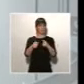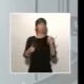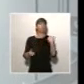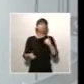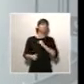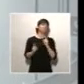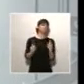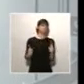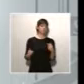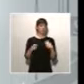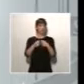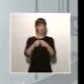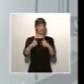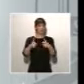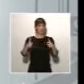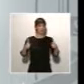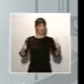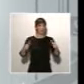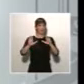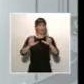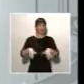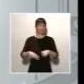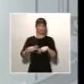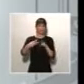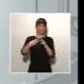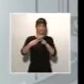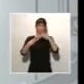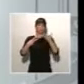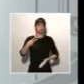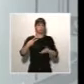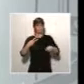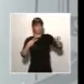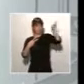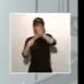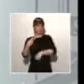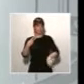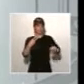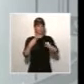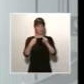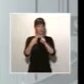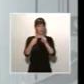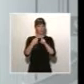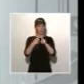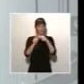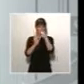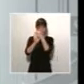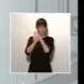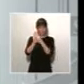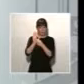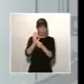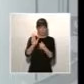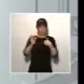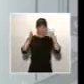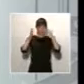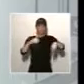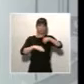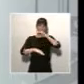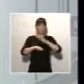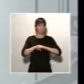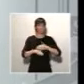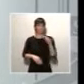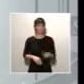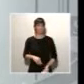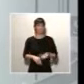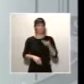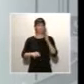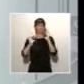dos puntos principales. Uno es la importancia de seguir las medidas que estamos recomendando, especialmente las medidas de